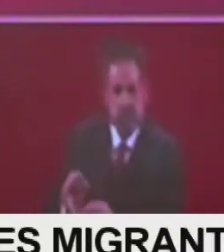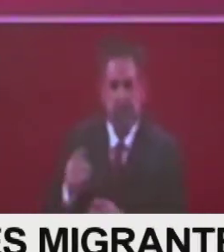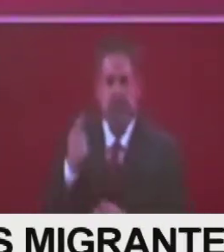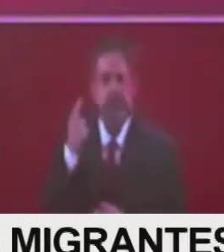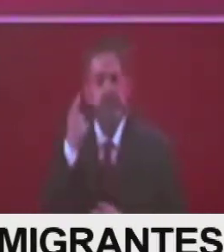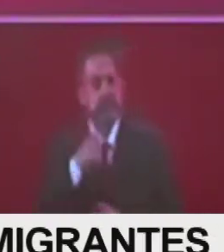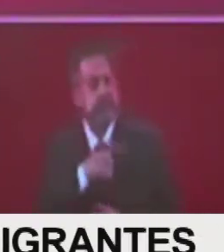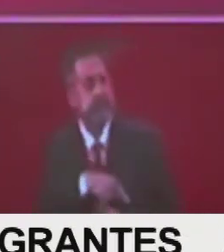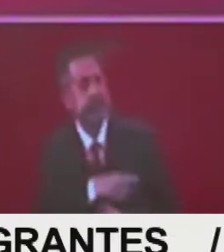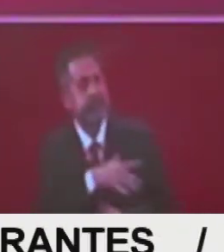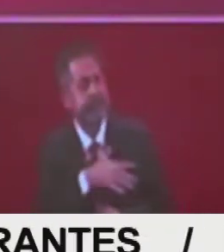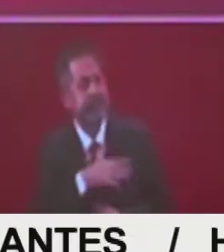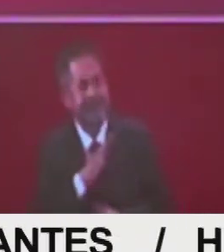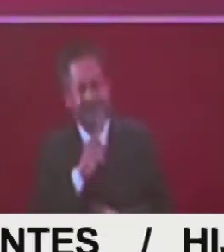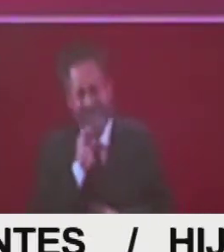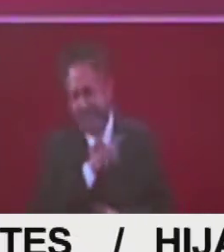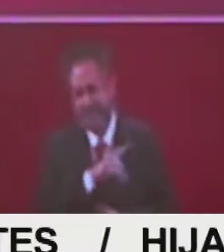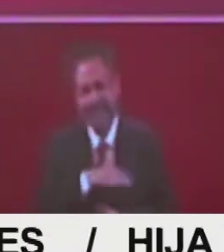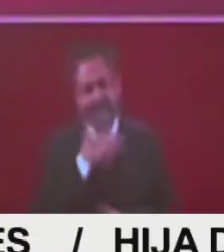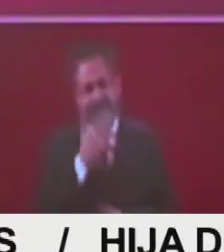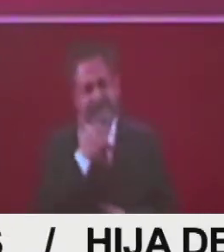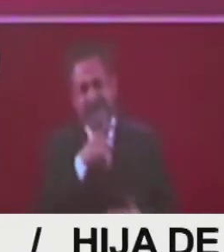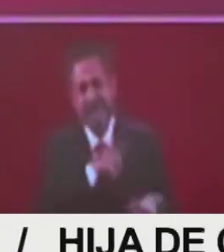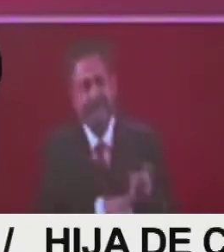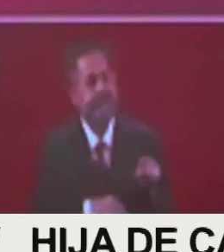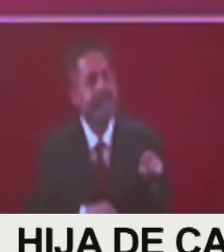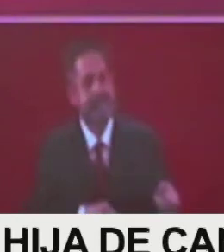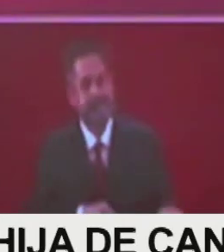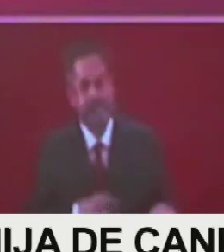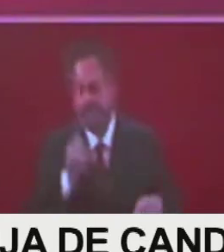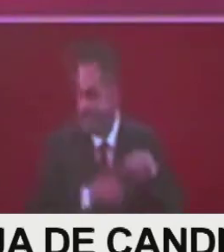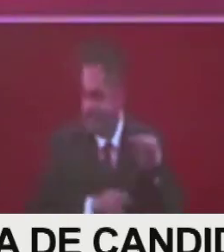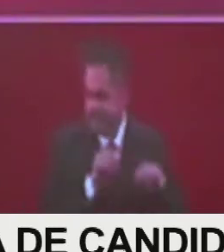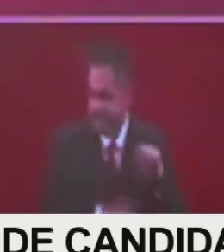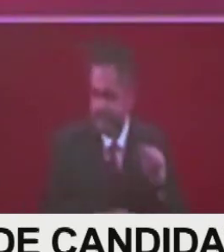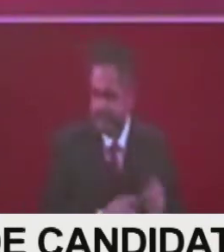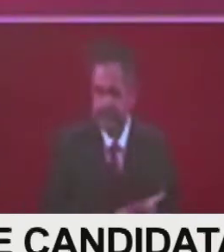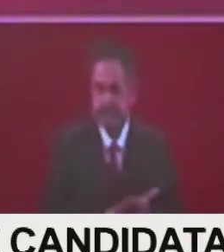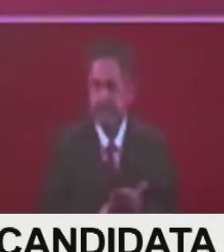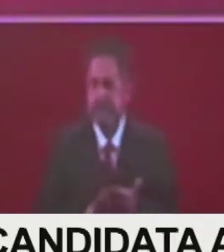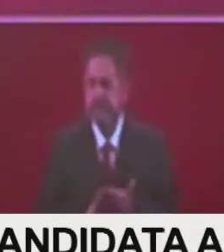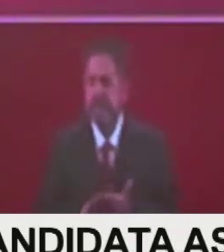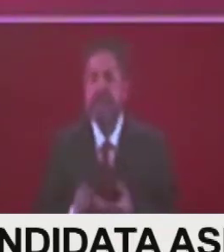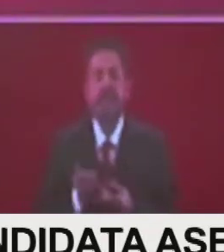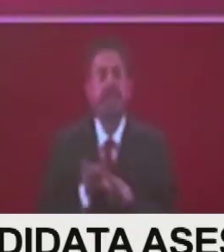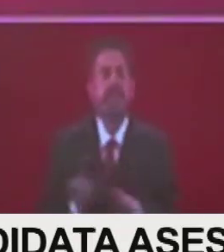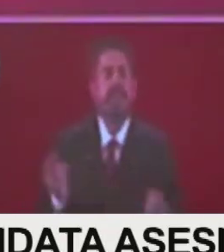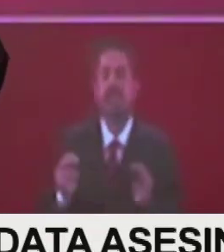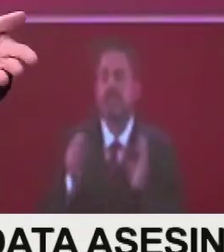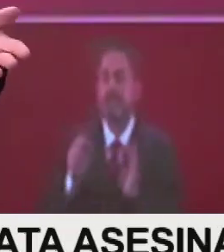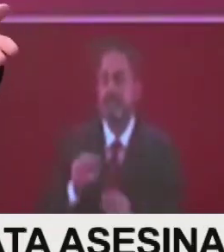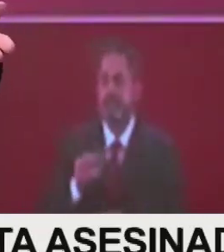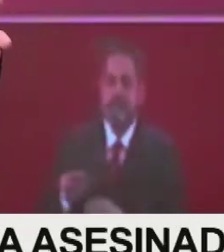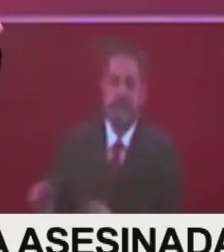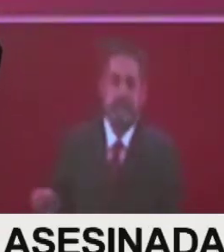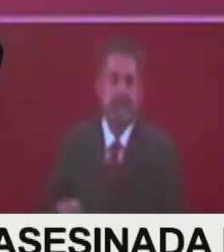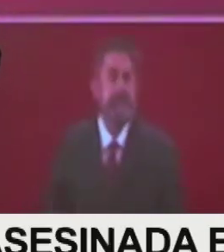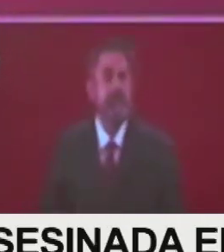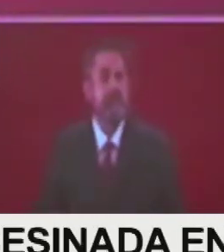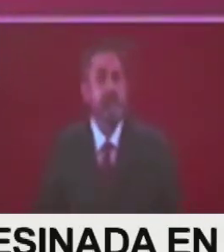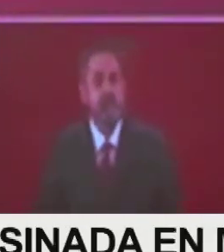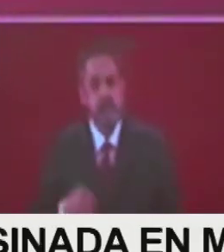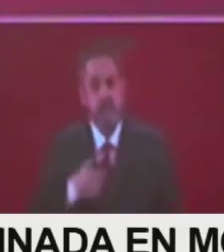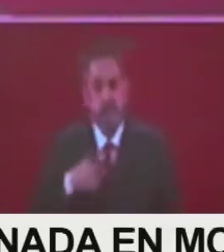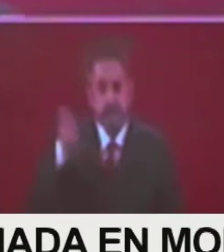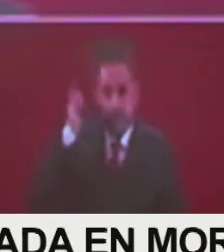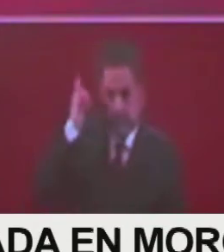yo me pregunto, y seguramente ustedes también, ¿qué estamos esperando para cambiar de fiscal general de la república si lo que se